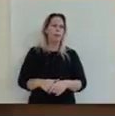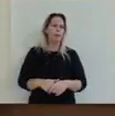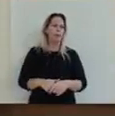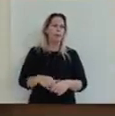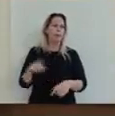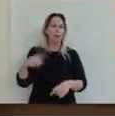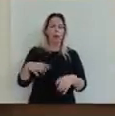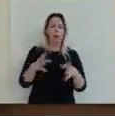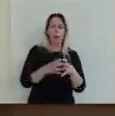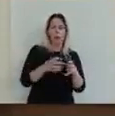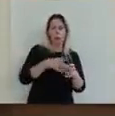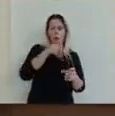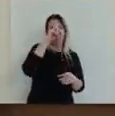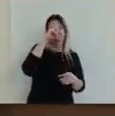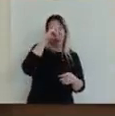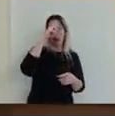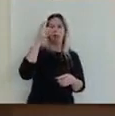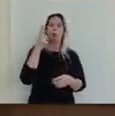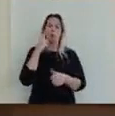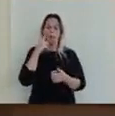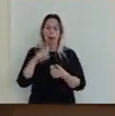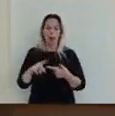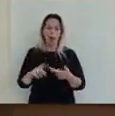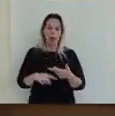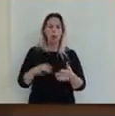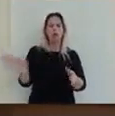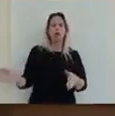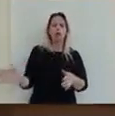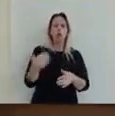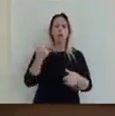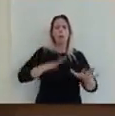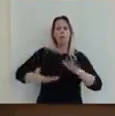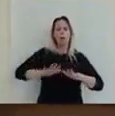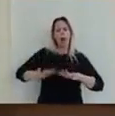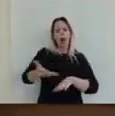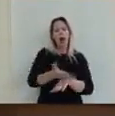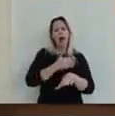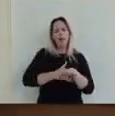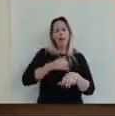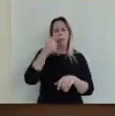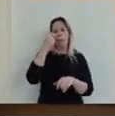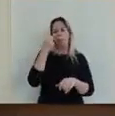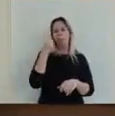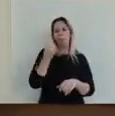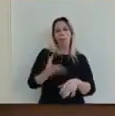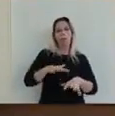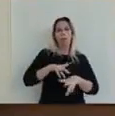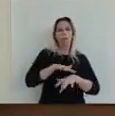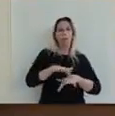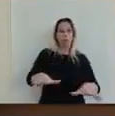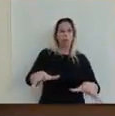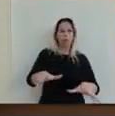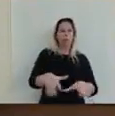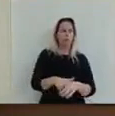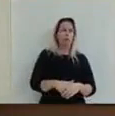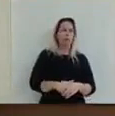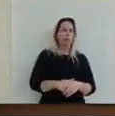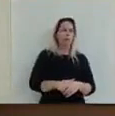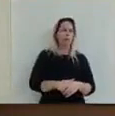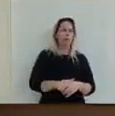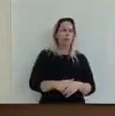todo, empezarnos a prepararnos para a trabajar en la pandemia. Después aparece en